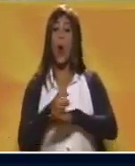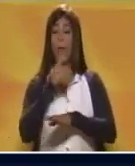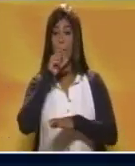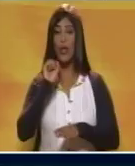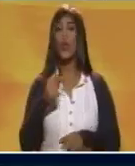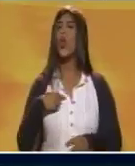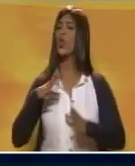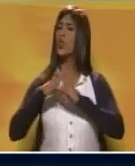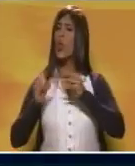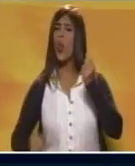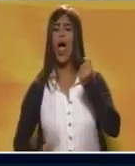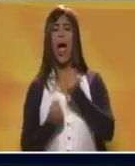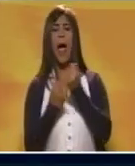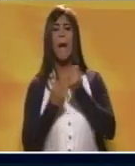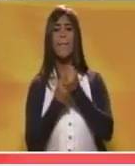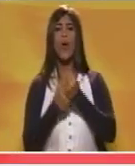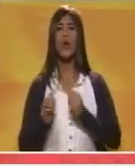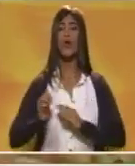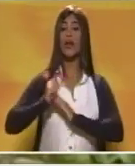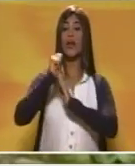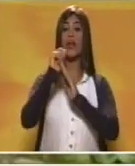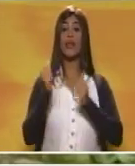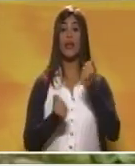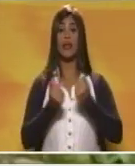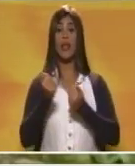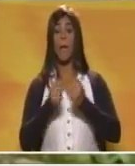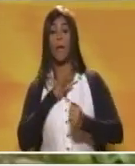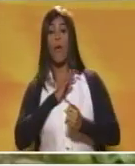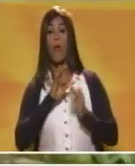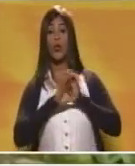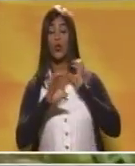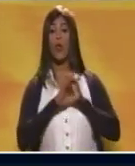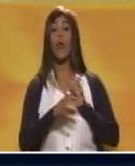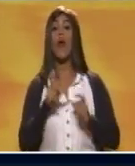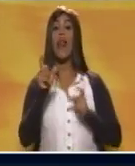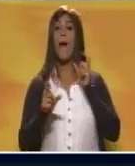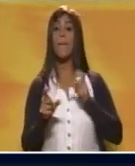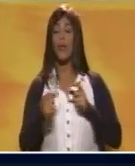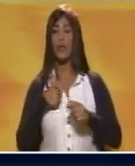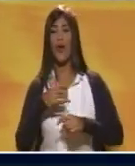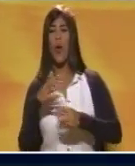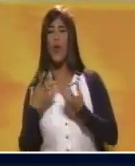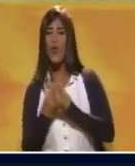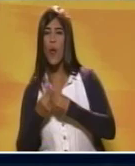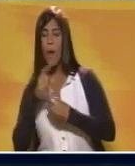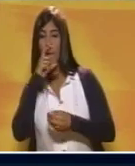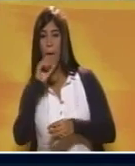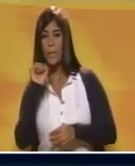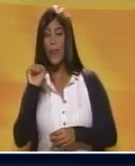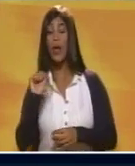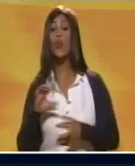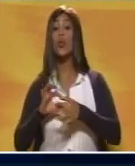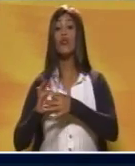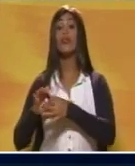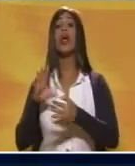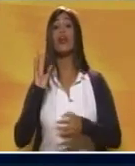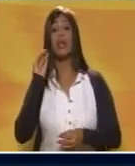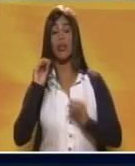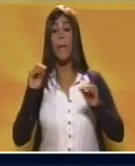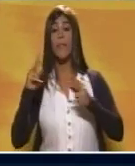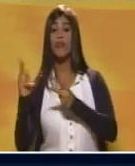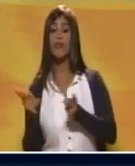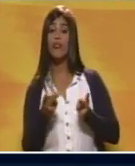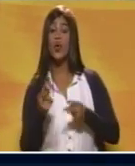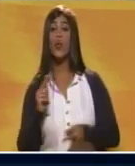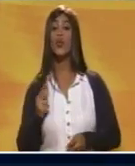tienen todo el respaldo de la vanguardia del transporte. Los transportistas afectos al gobierno también reiteraron la invitación a los usuarios